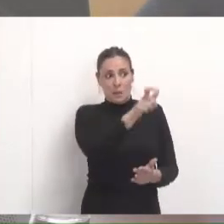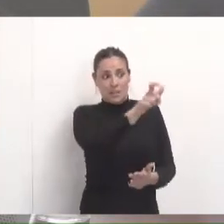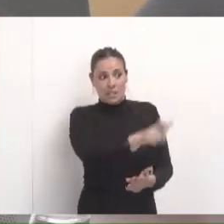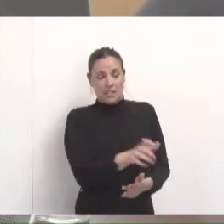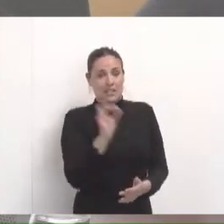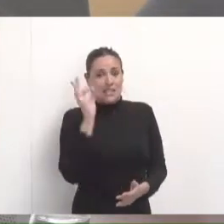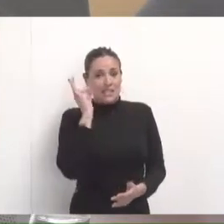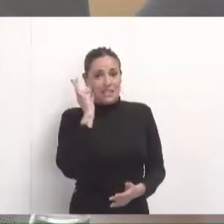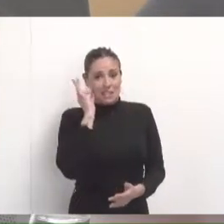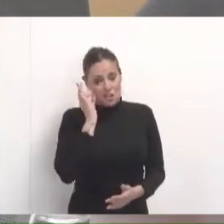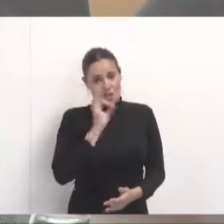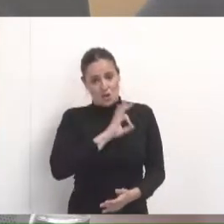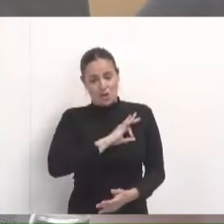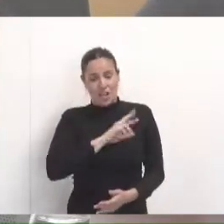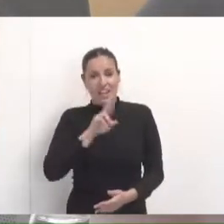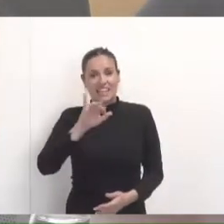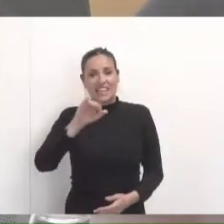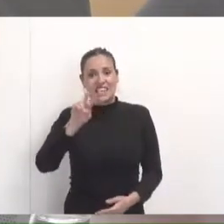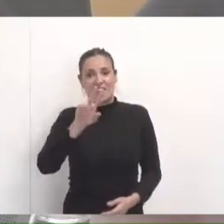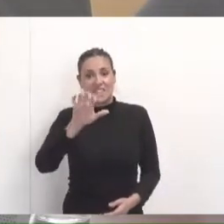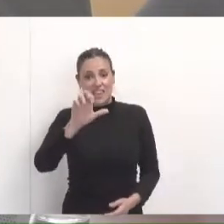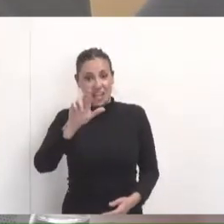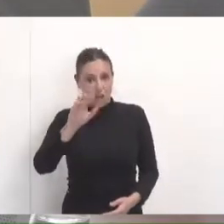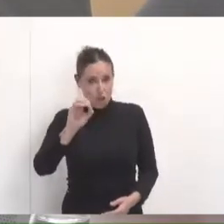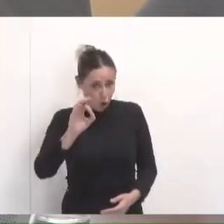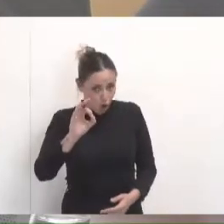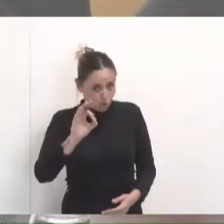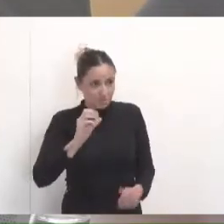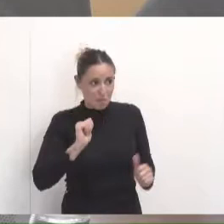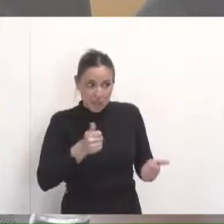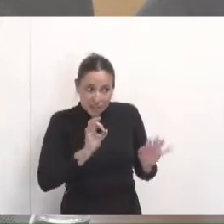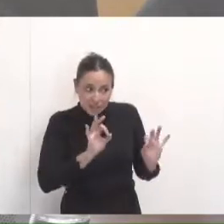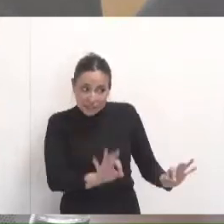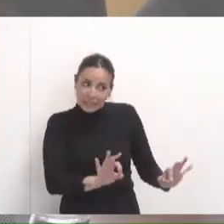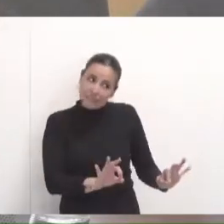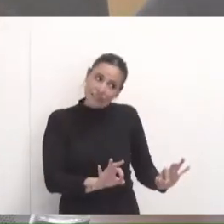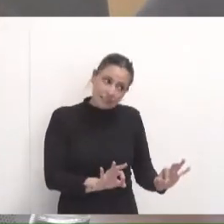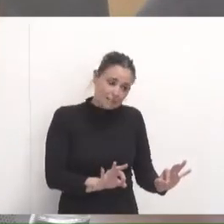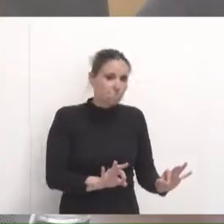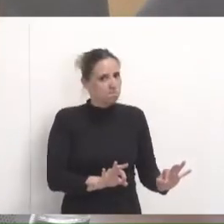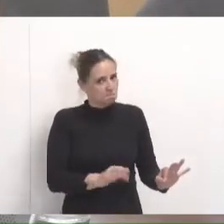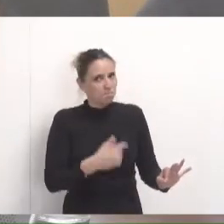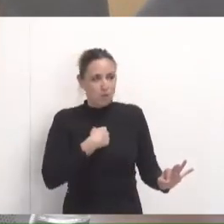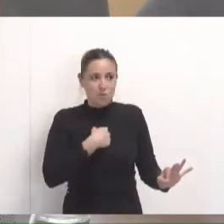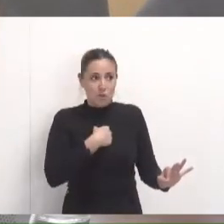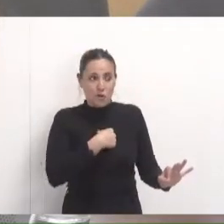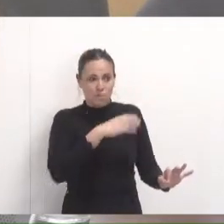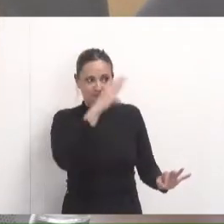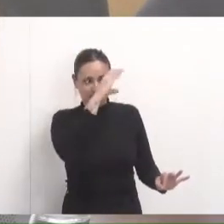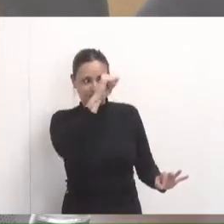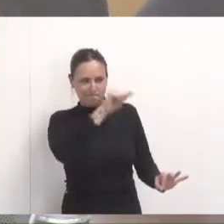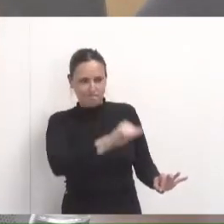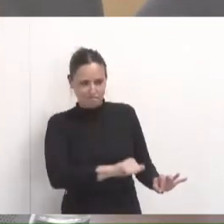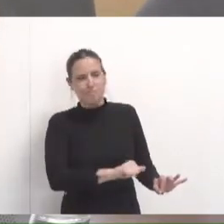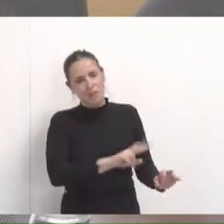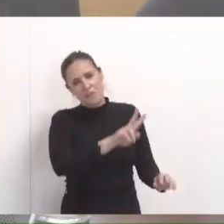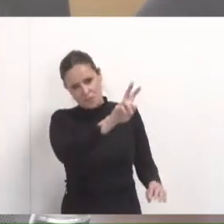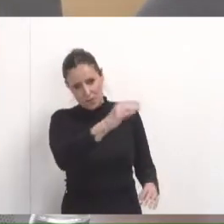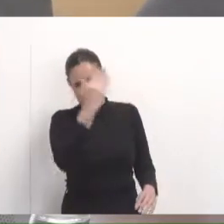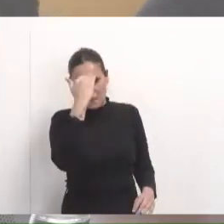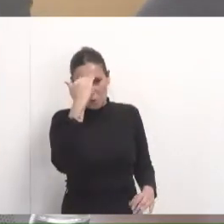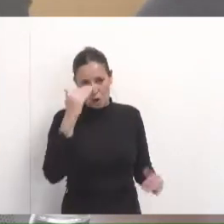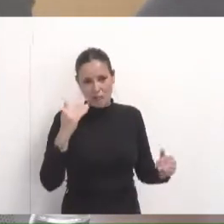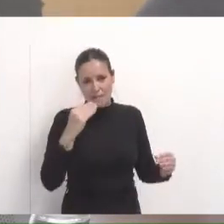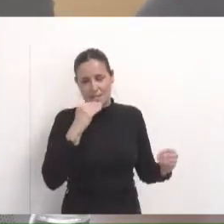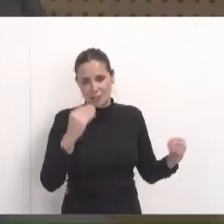Rivero, yo quiero recoger la parte de que vamos a negociar y vamos a sentarnos a hablar sobre la memoria histórica. Pero, desde luego, sobre la